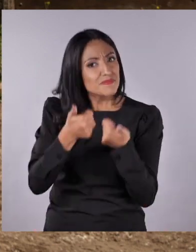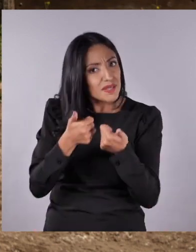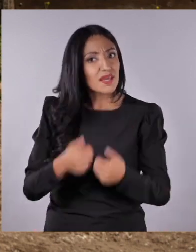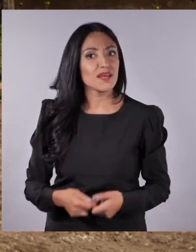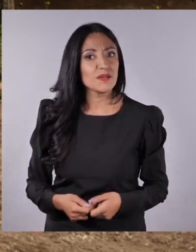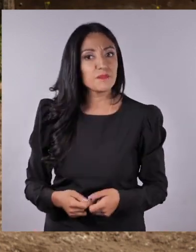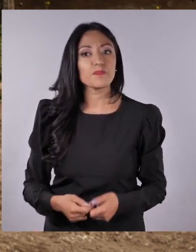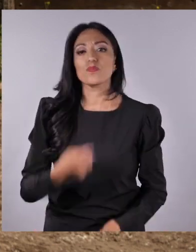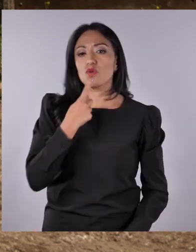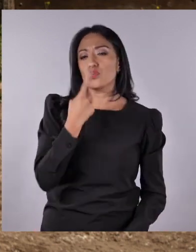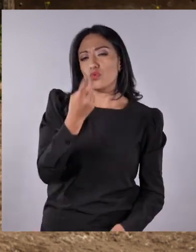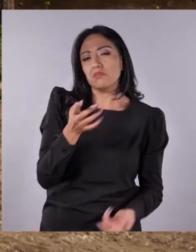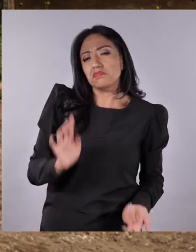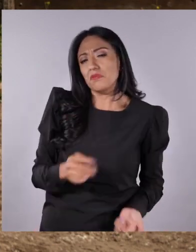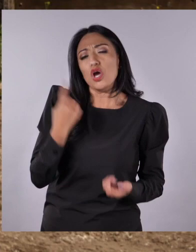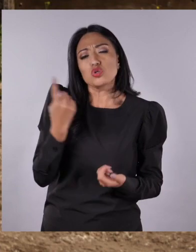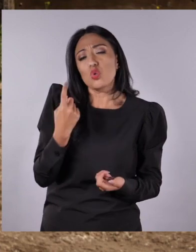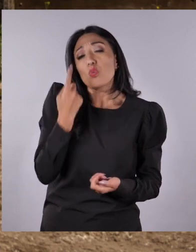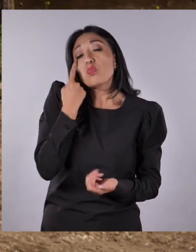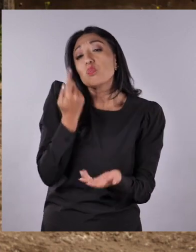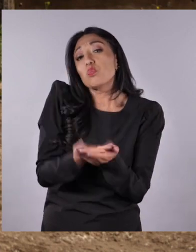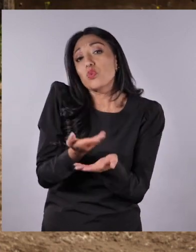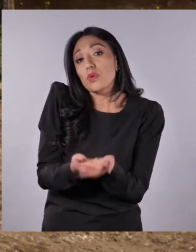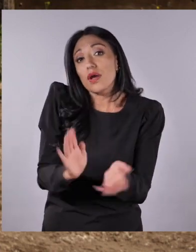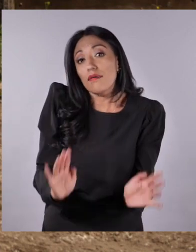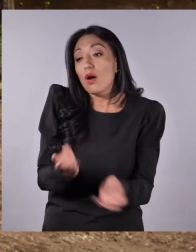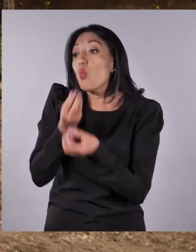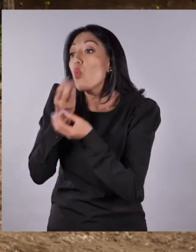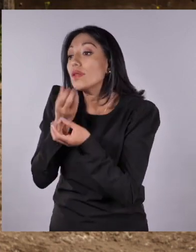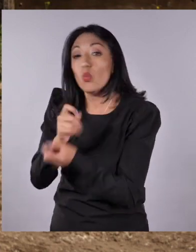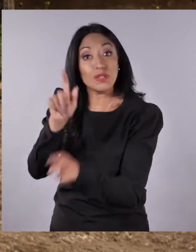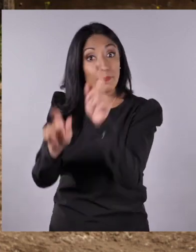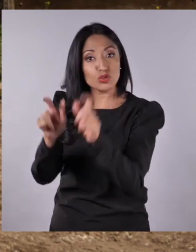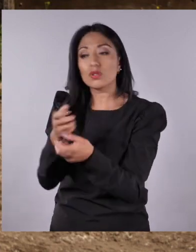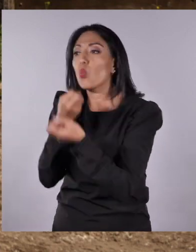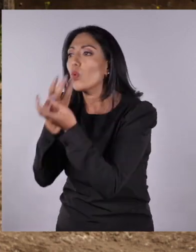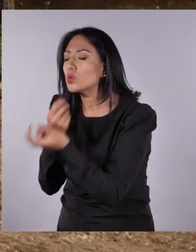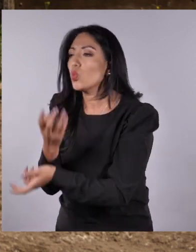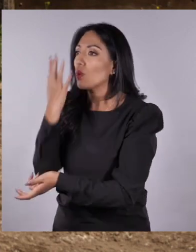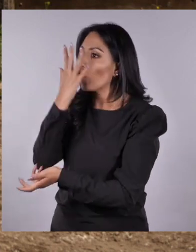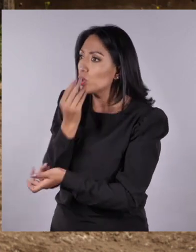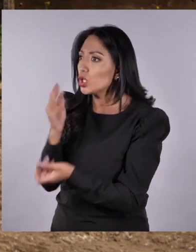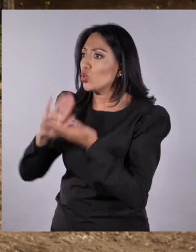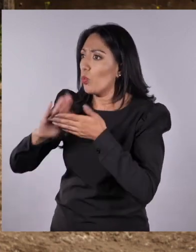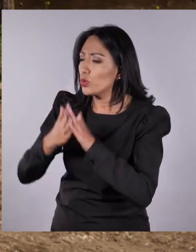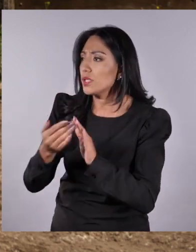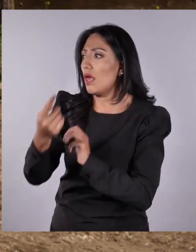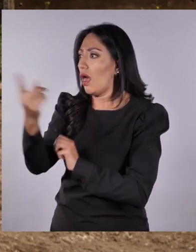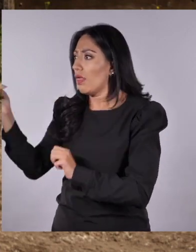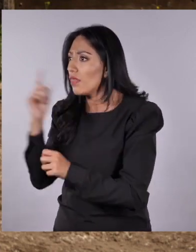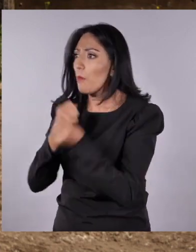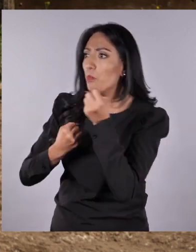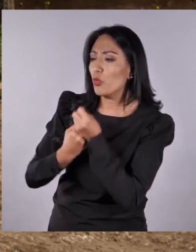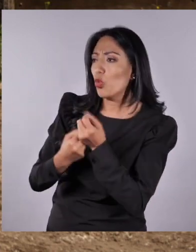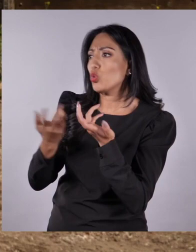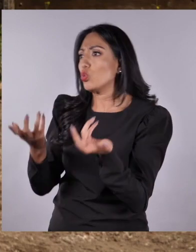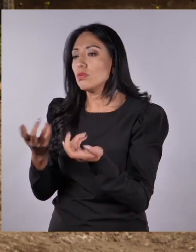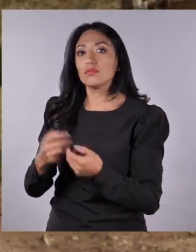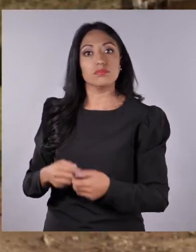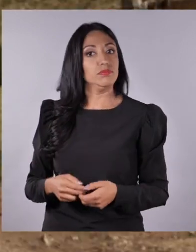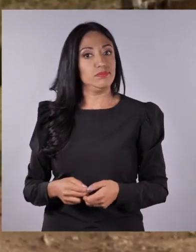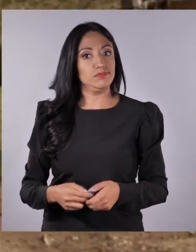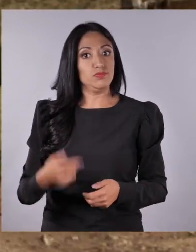increíble! Como les decía, es solo cuestión de intentarlo y contarles a los vecinos y vecinas las maravillas de vivir apoyándonos en